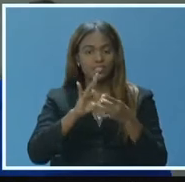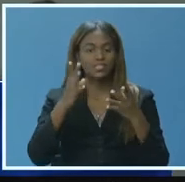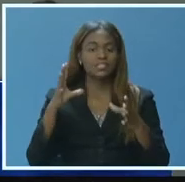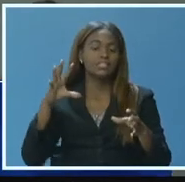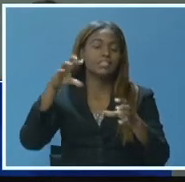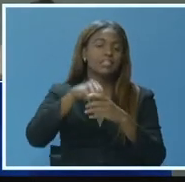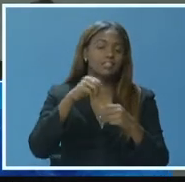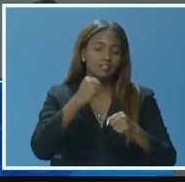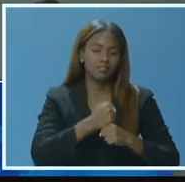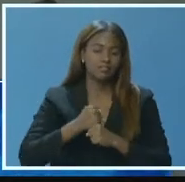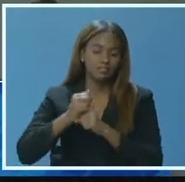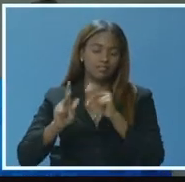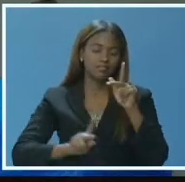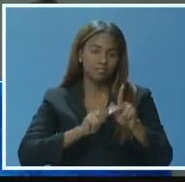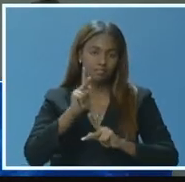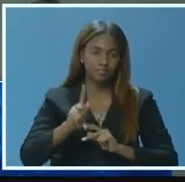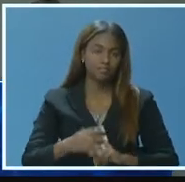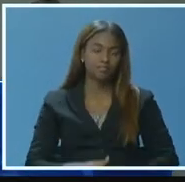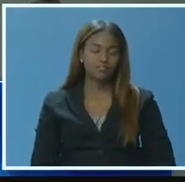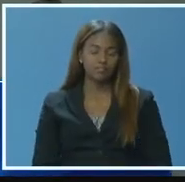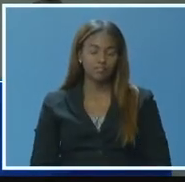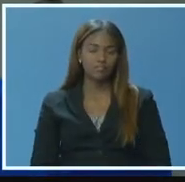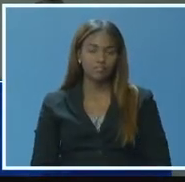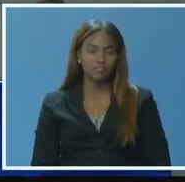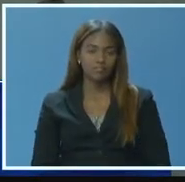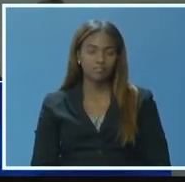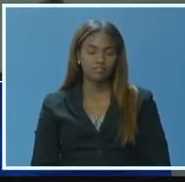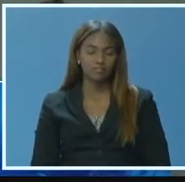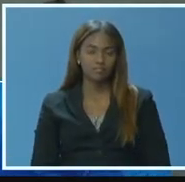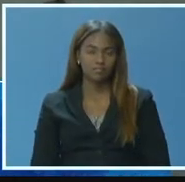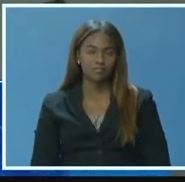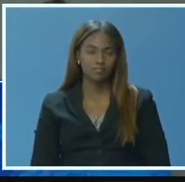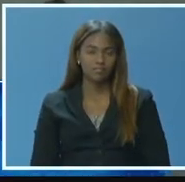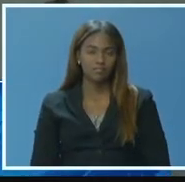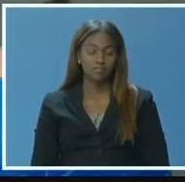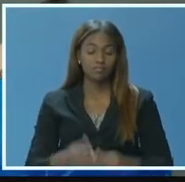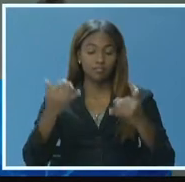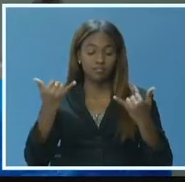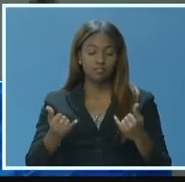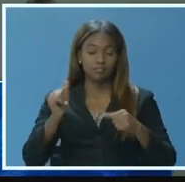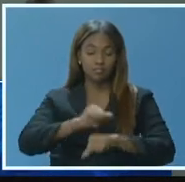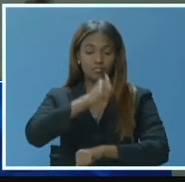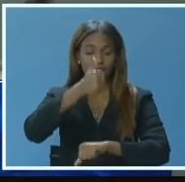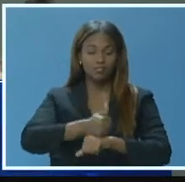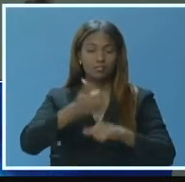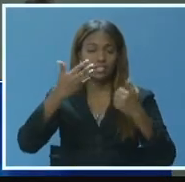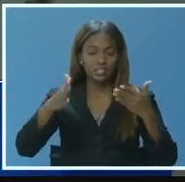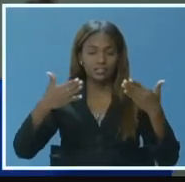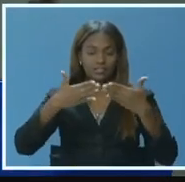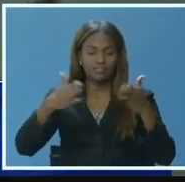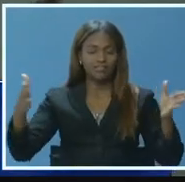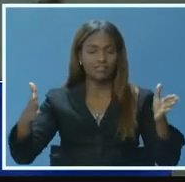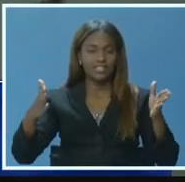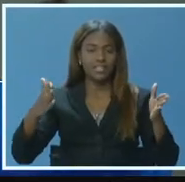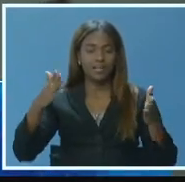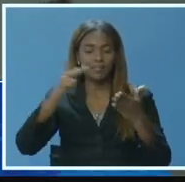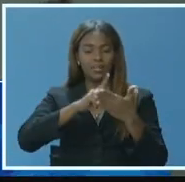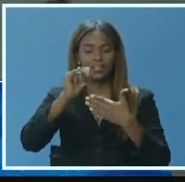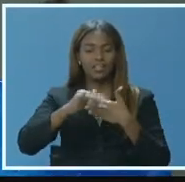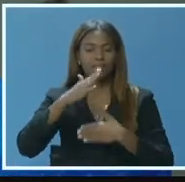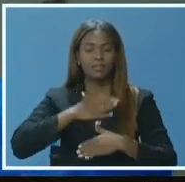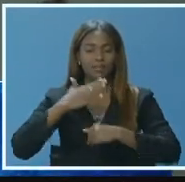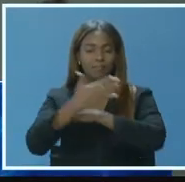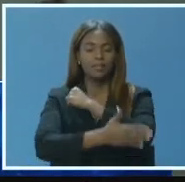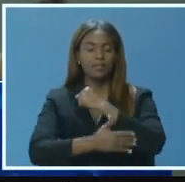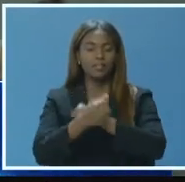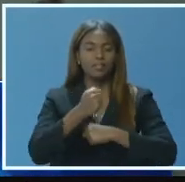Integral de Seguridad Ciudadana, dejando formalmente en funcionamiento el proyecto Mi País Seguro en esta